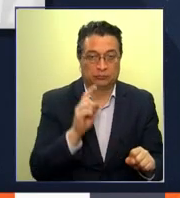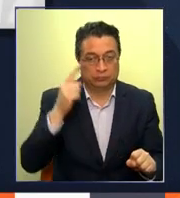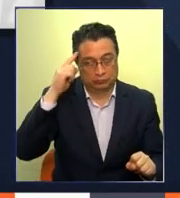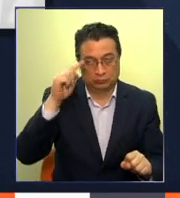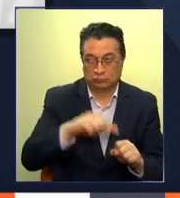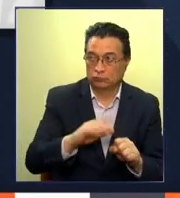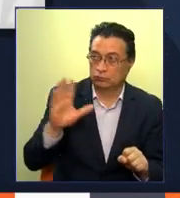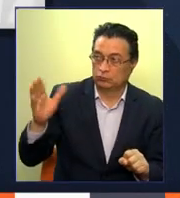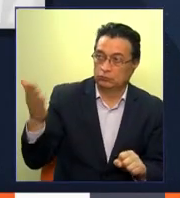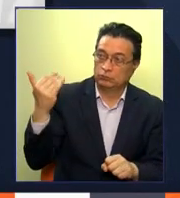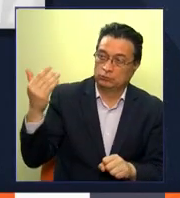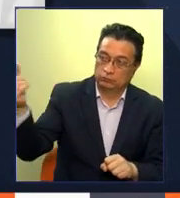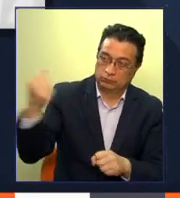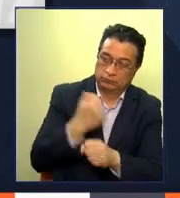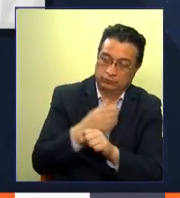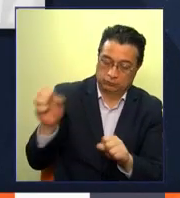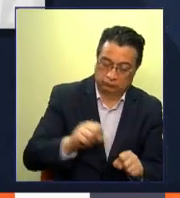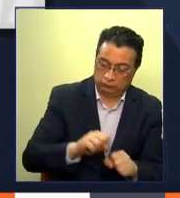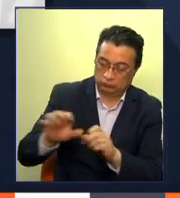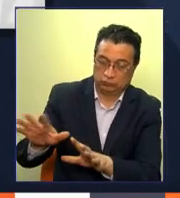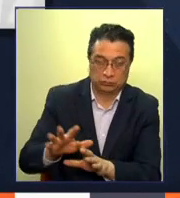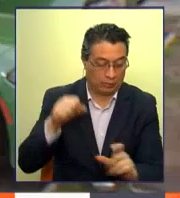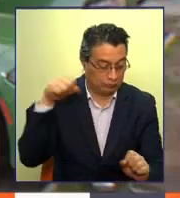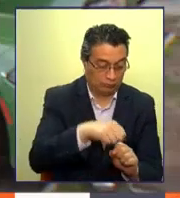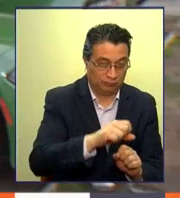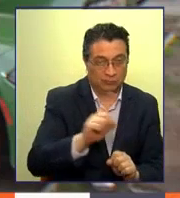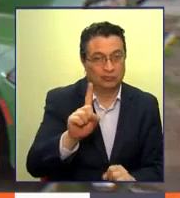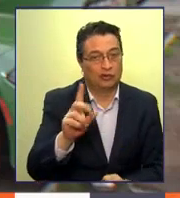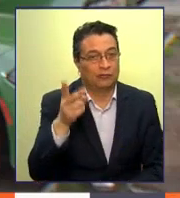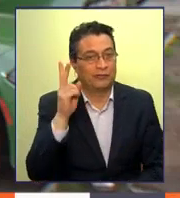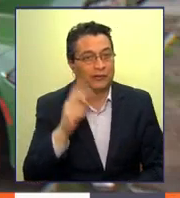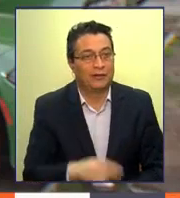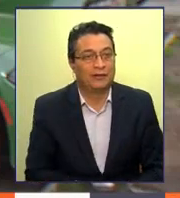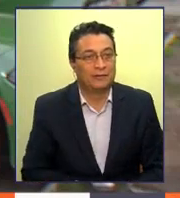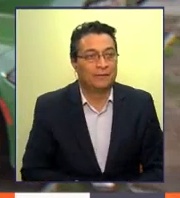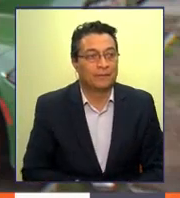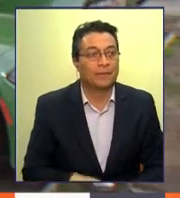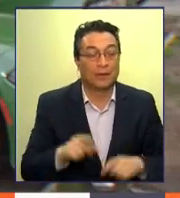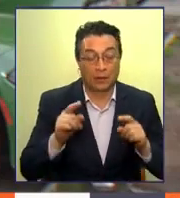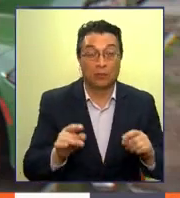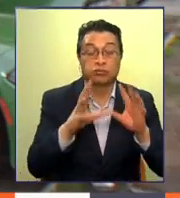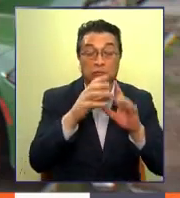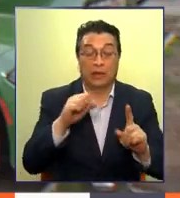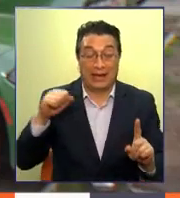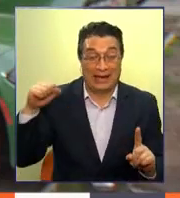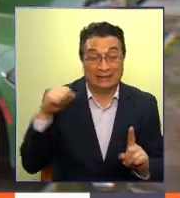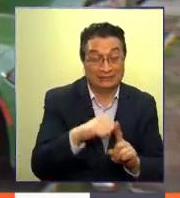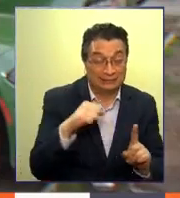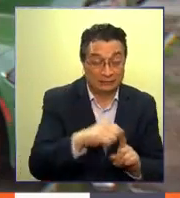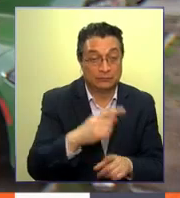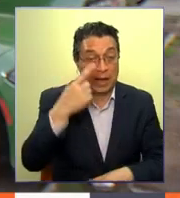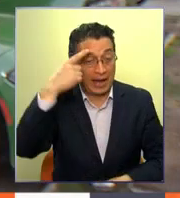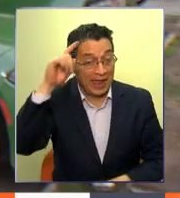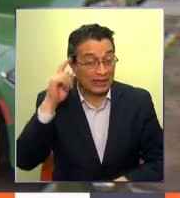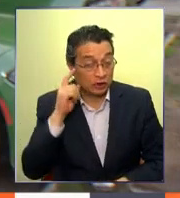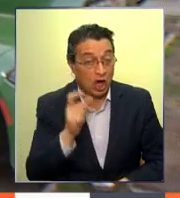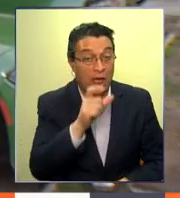de entregarlo a la autoridad, nunca agredirlo. Cuando caen en agresiones, lesiones hacia las